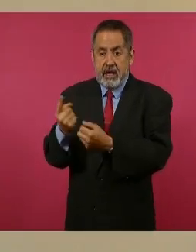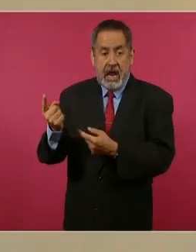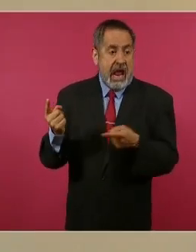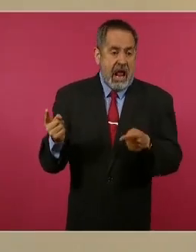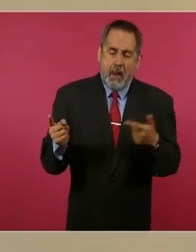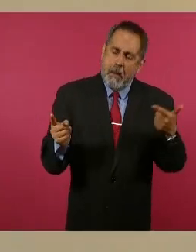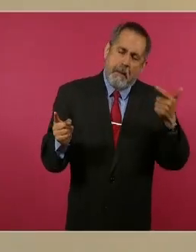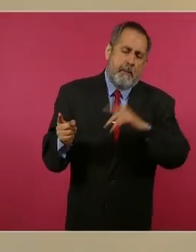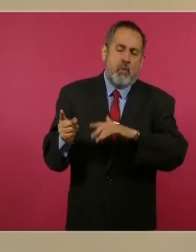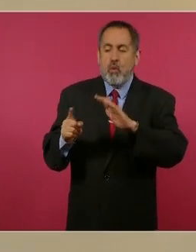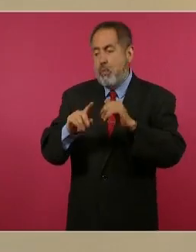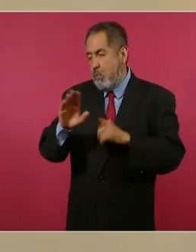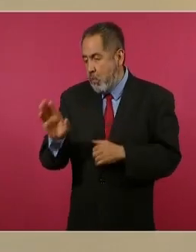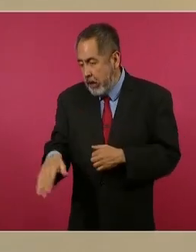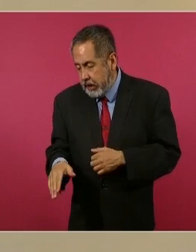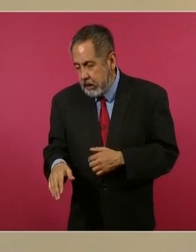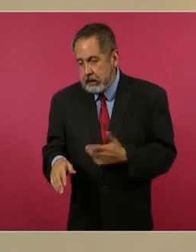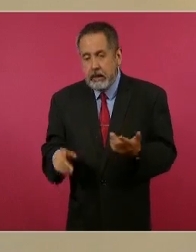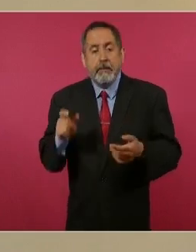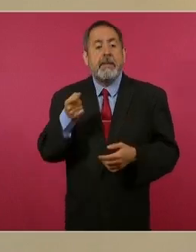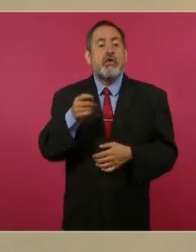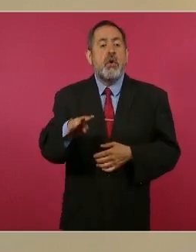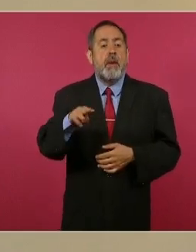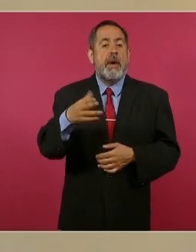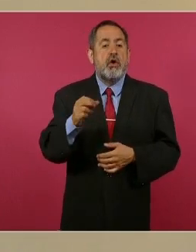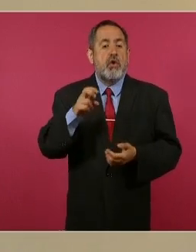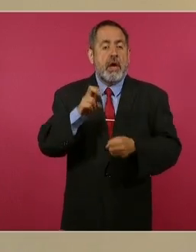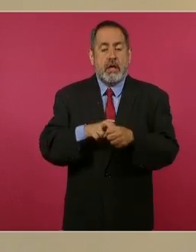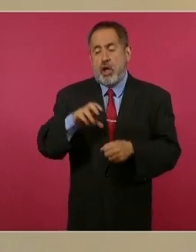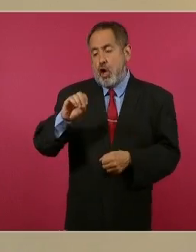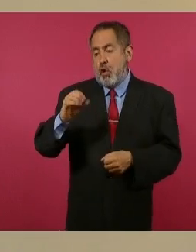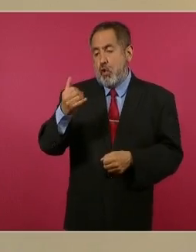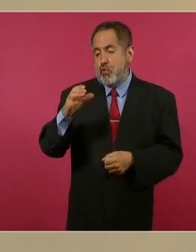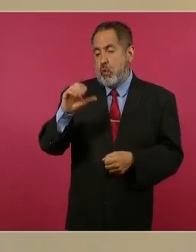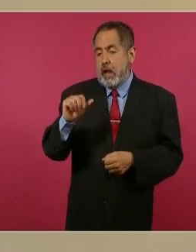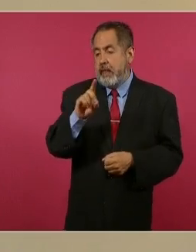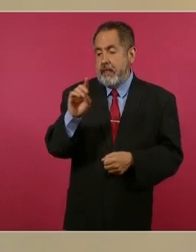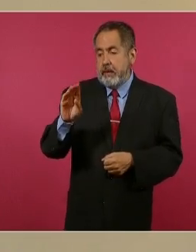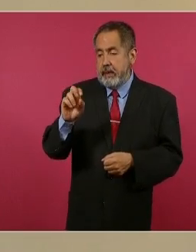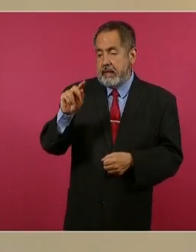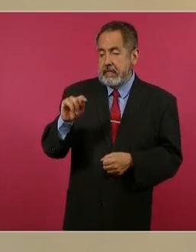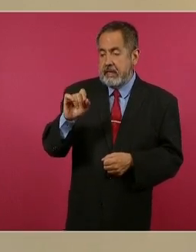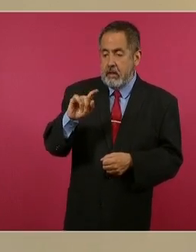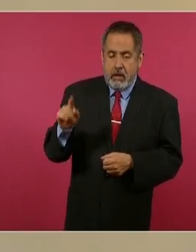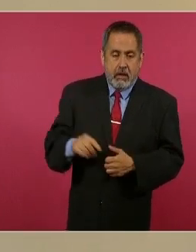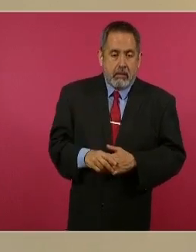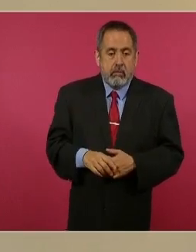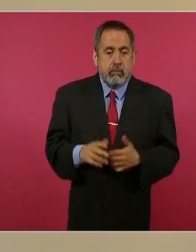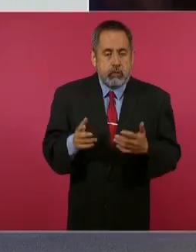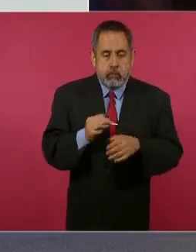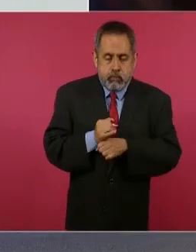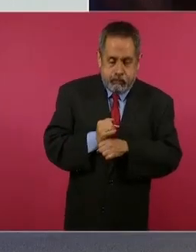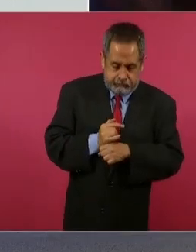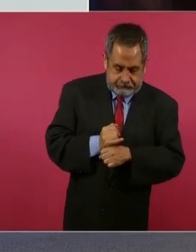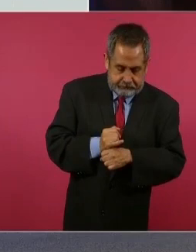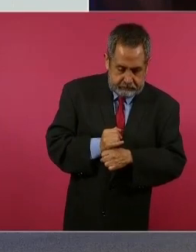ocurrieron el 29 de mayo en el municipio de Coyuca de Benítez. De acuerdo con las investigaciones,